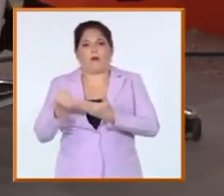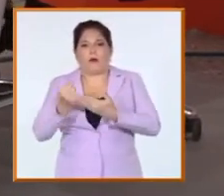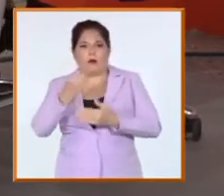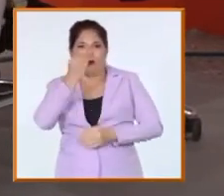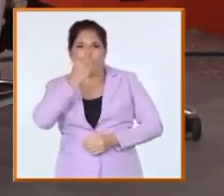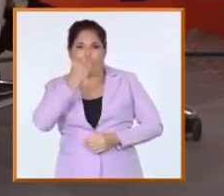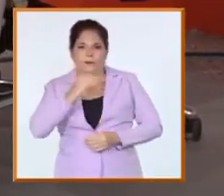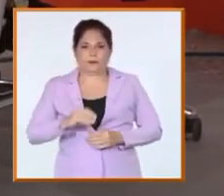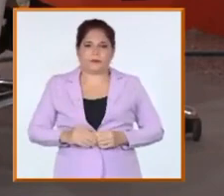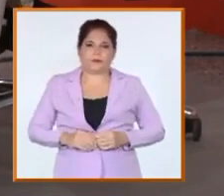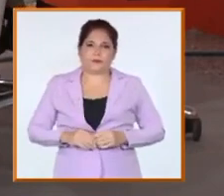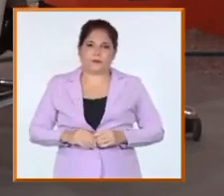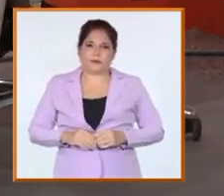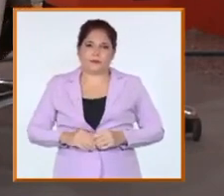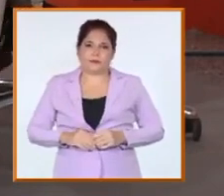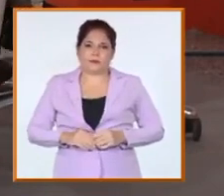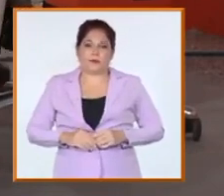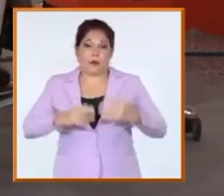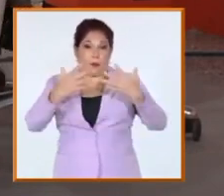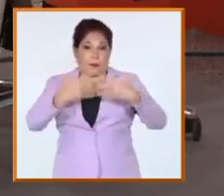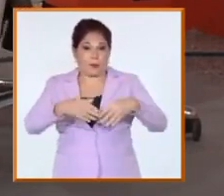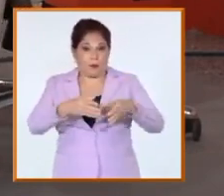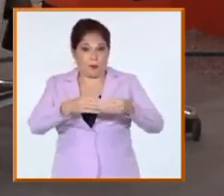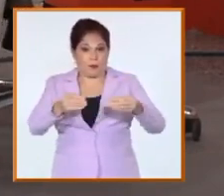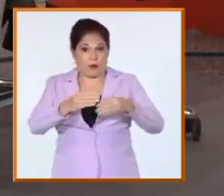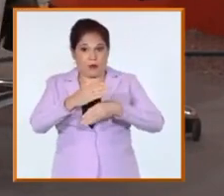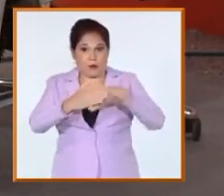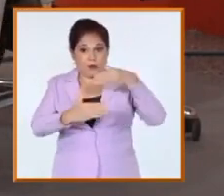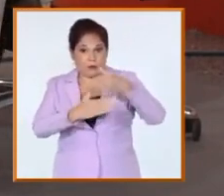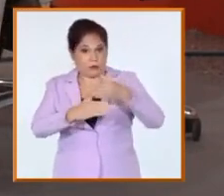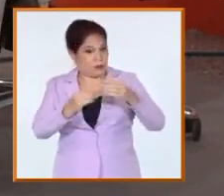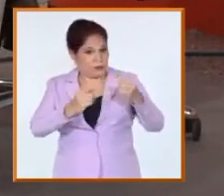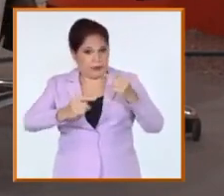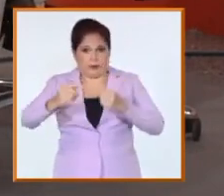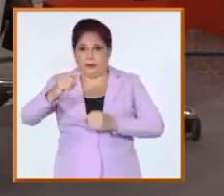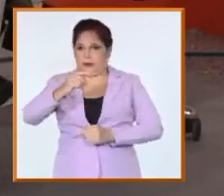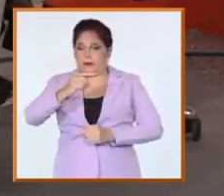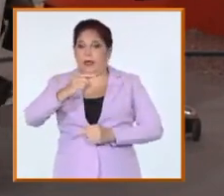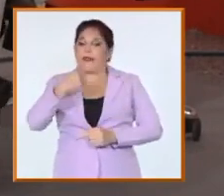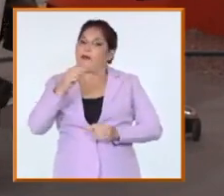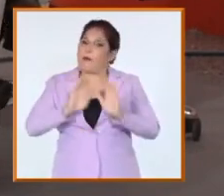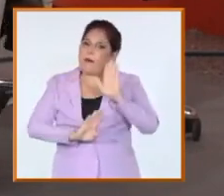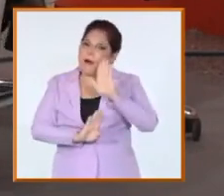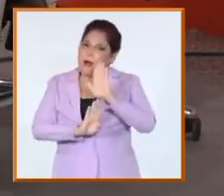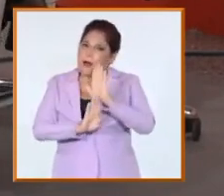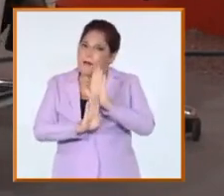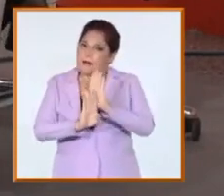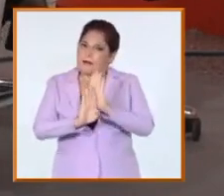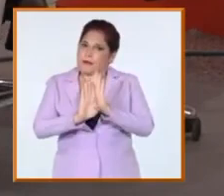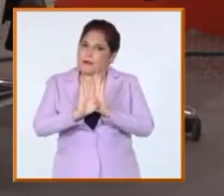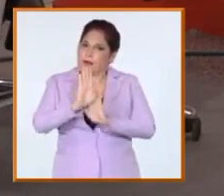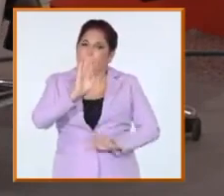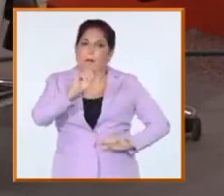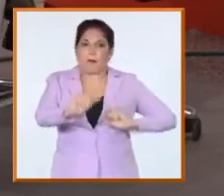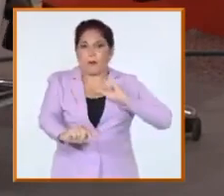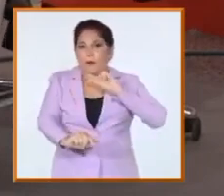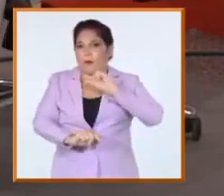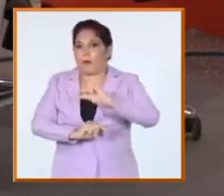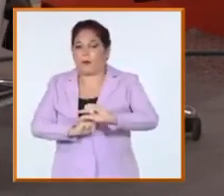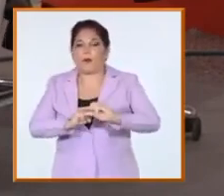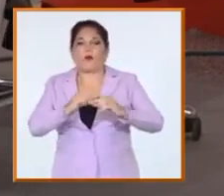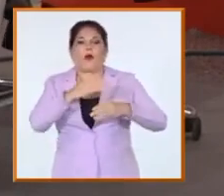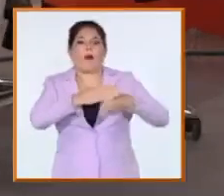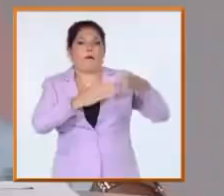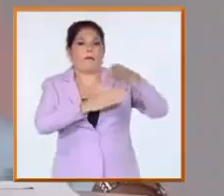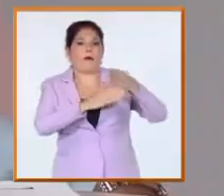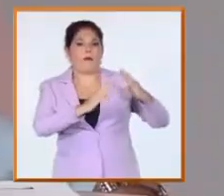la mesa la producción local de material la Constitución sigue siendo clave si no logramos avanzar Ahí va a ser difícil avanzar en el programa de la vivienda